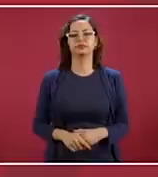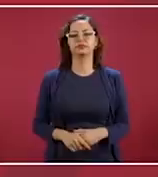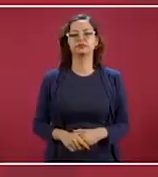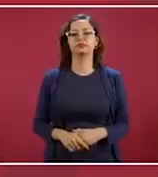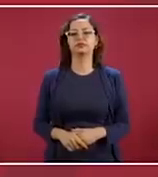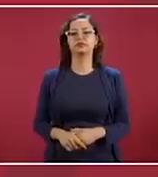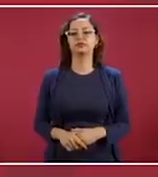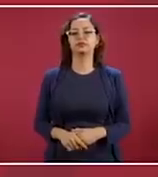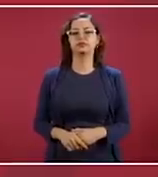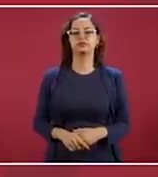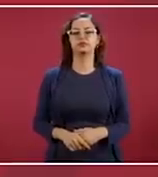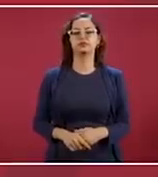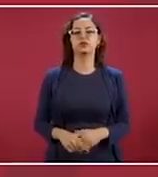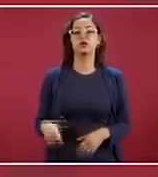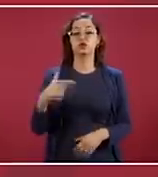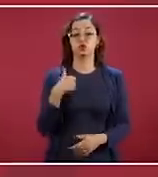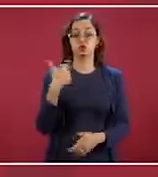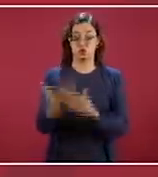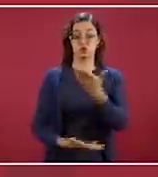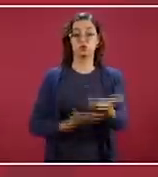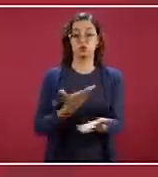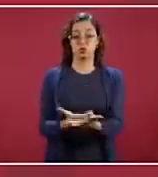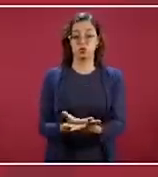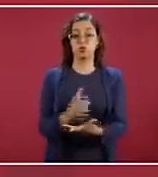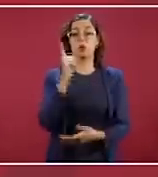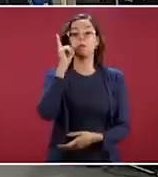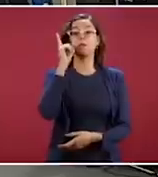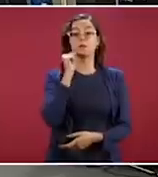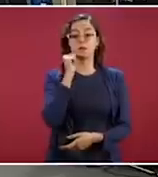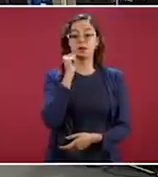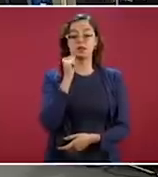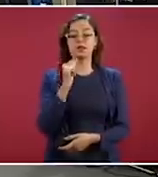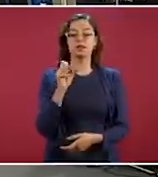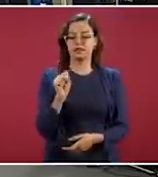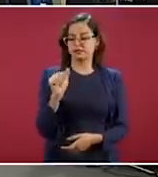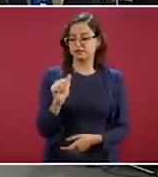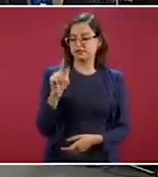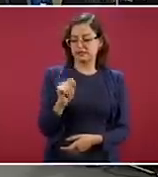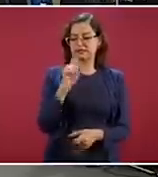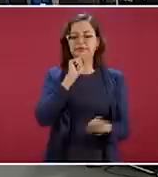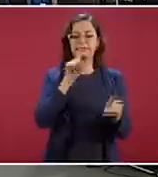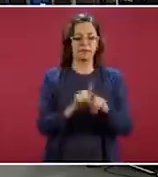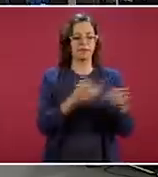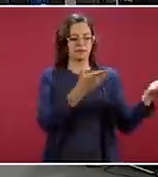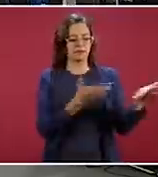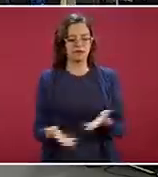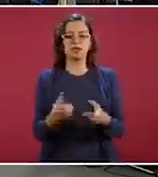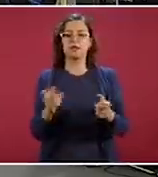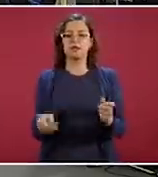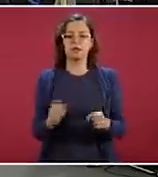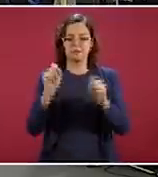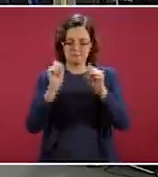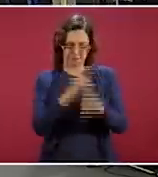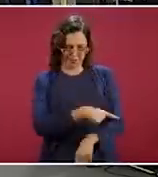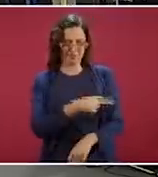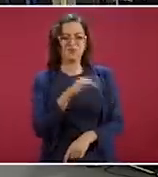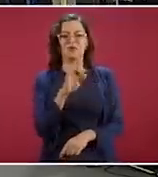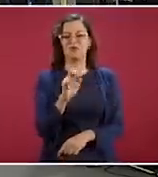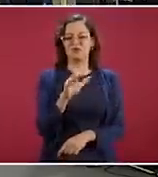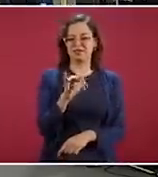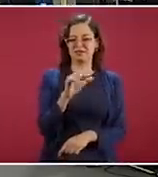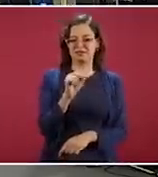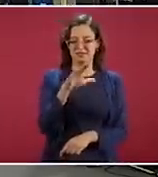Yo les propongo que mañana estén los del SAT también, y que regrese Francisco, y que pongamos